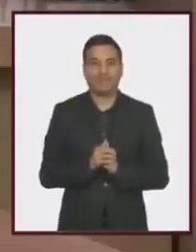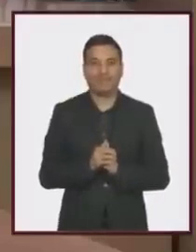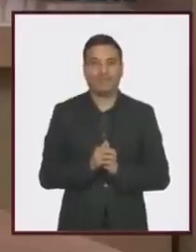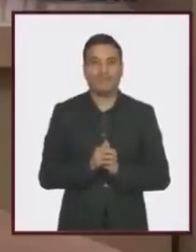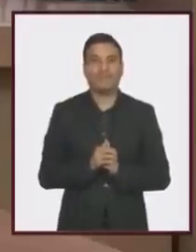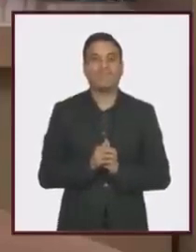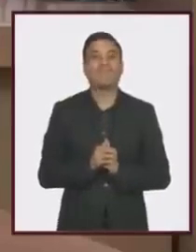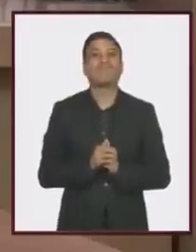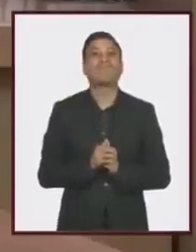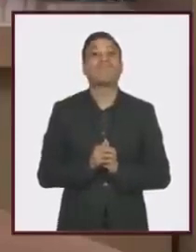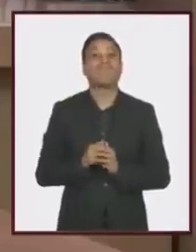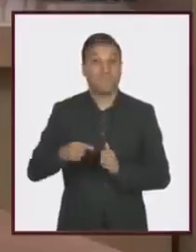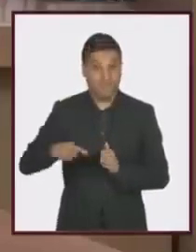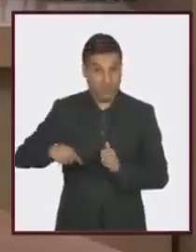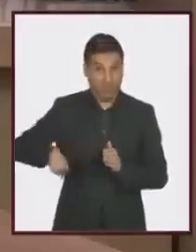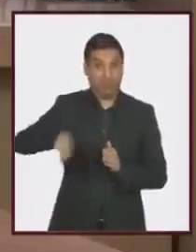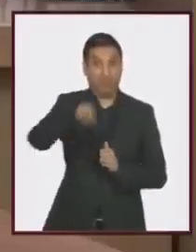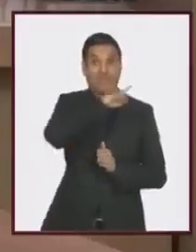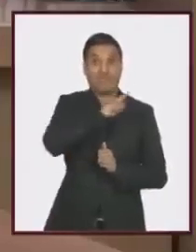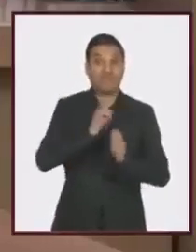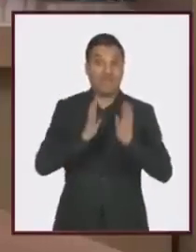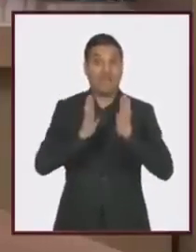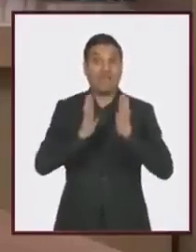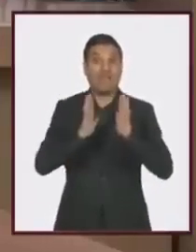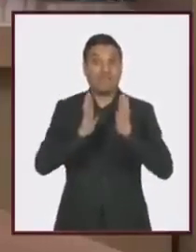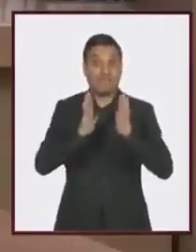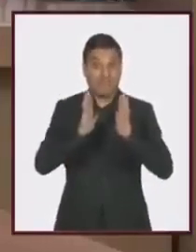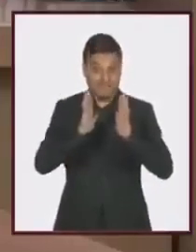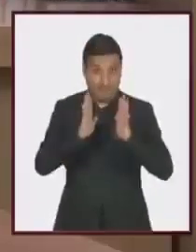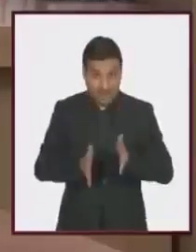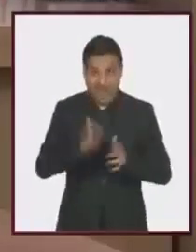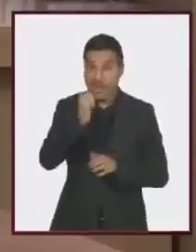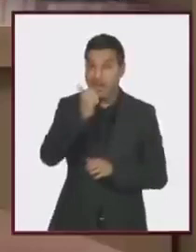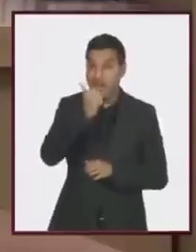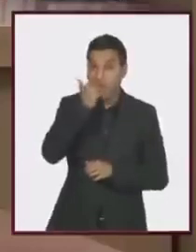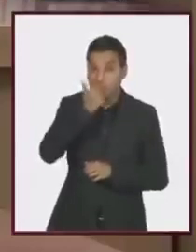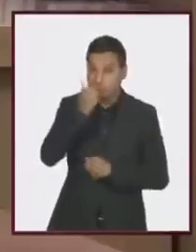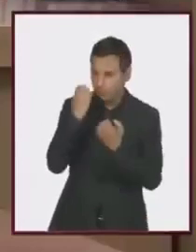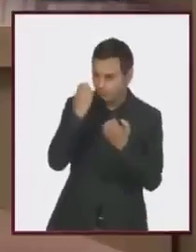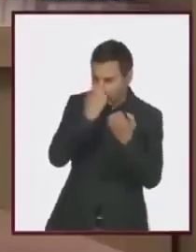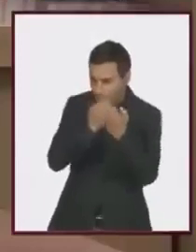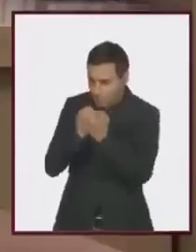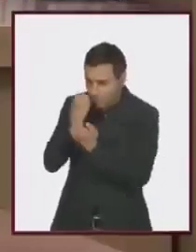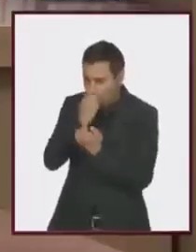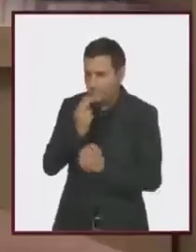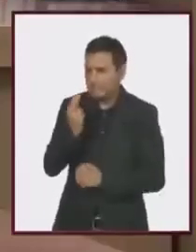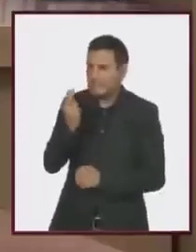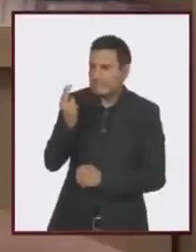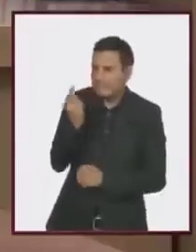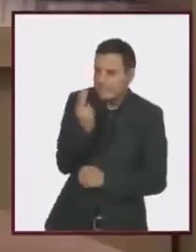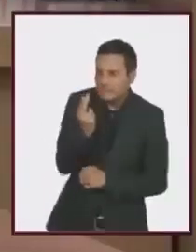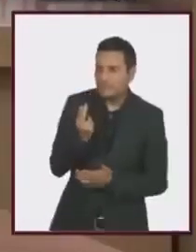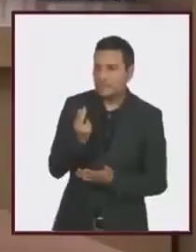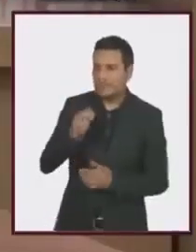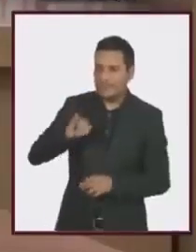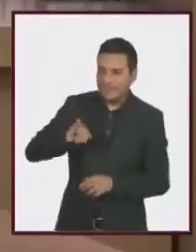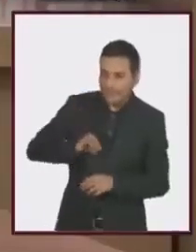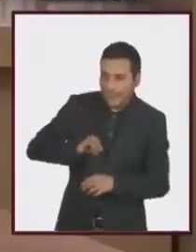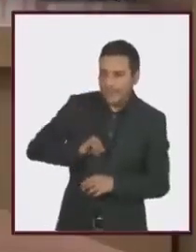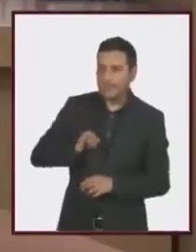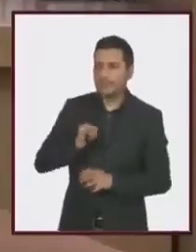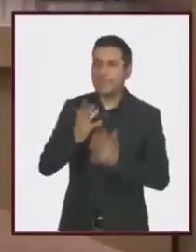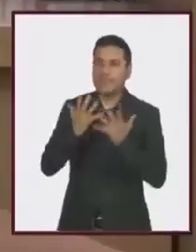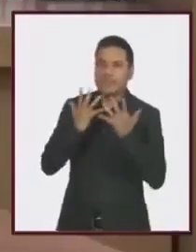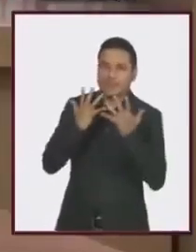de estos dos diagnósticos cuáles son las necesidades, los intereses, las